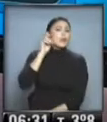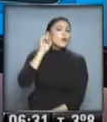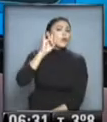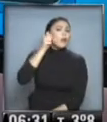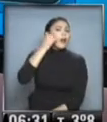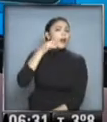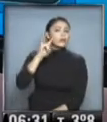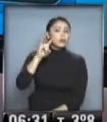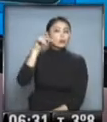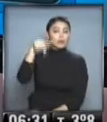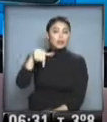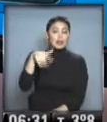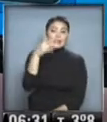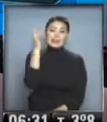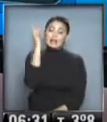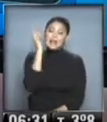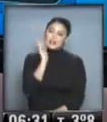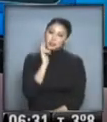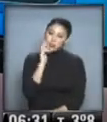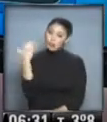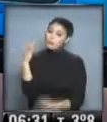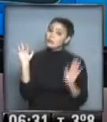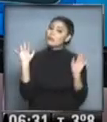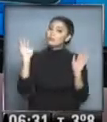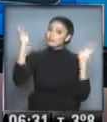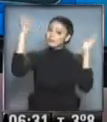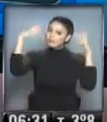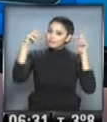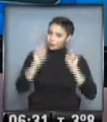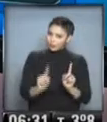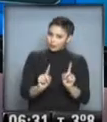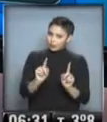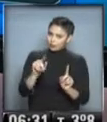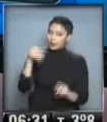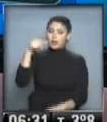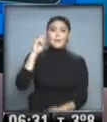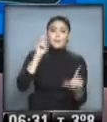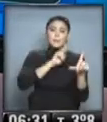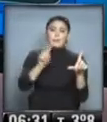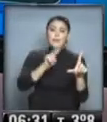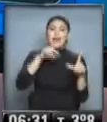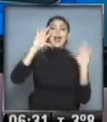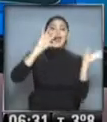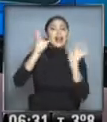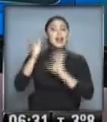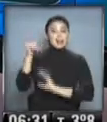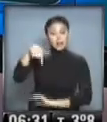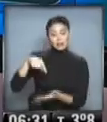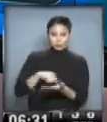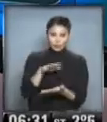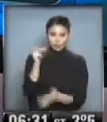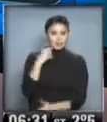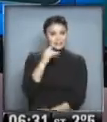19 grados, pero con tormenta. Y vamos a ver, Cari, ¿qué te parece todo el estado del tiempo en la ciudad de Buenos Aires?